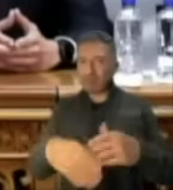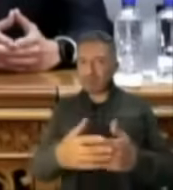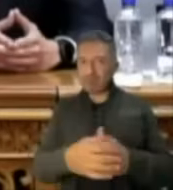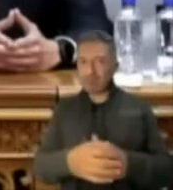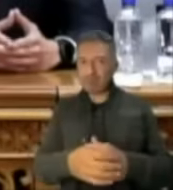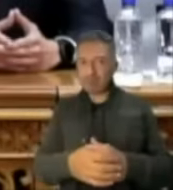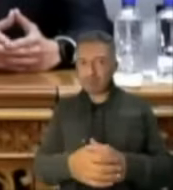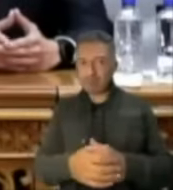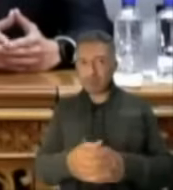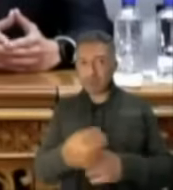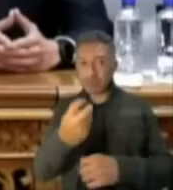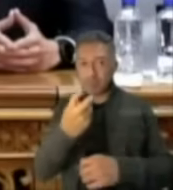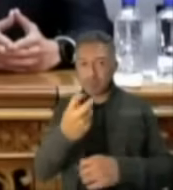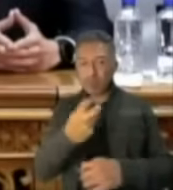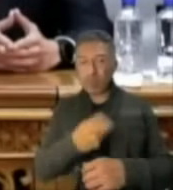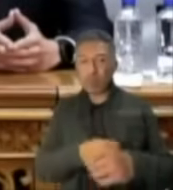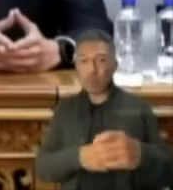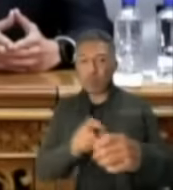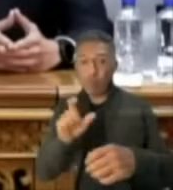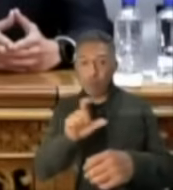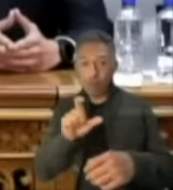gestos como